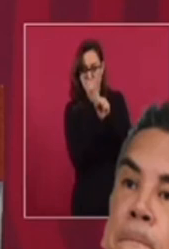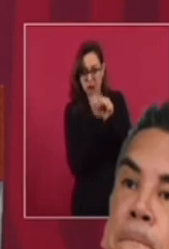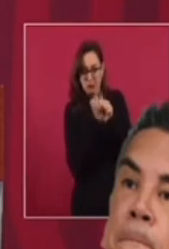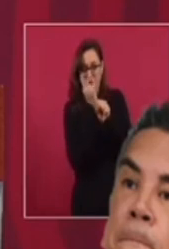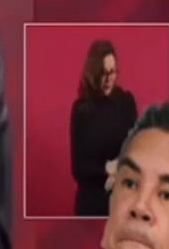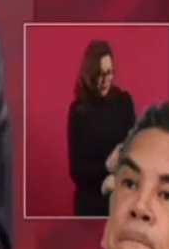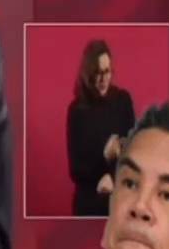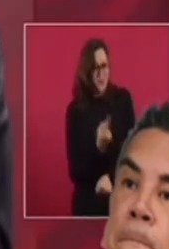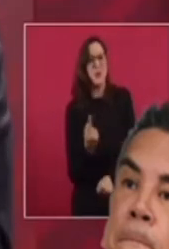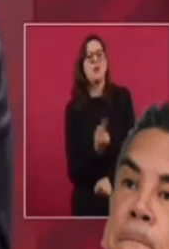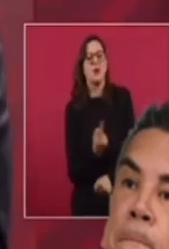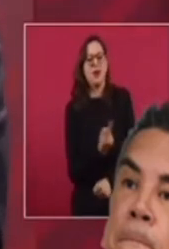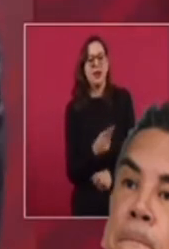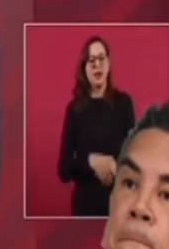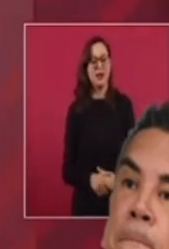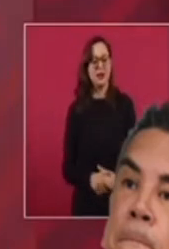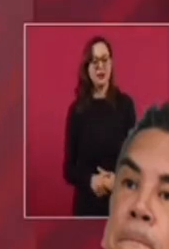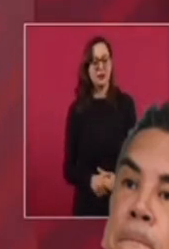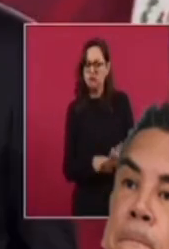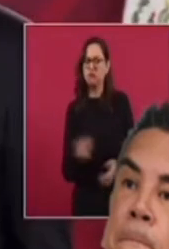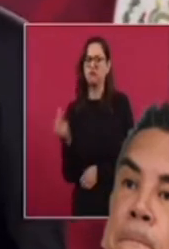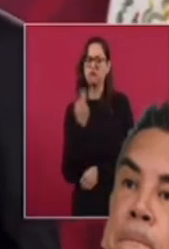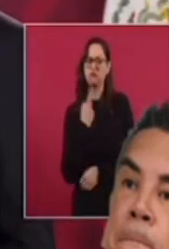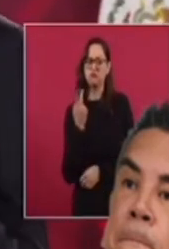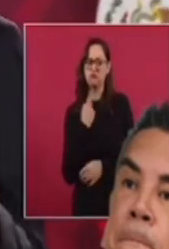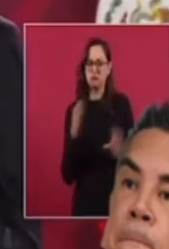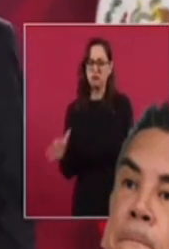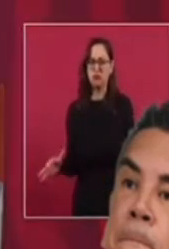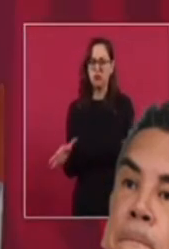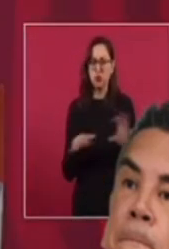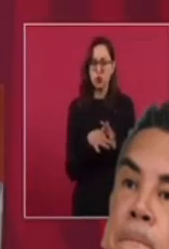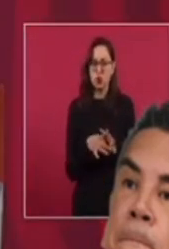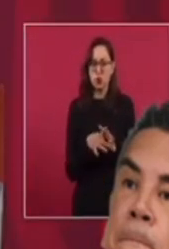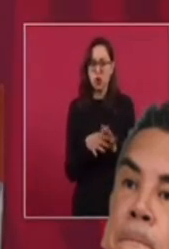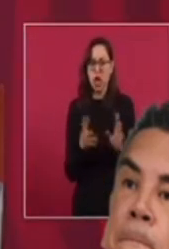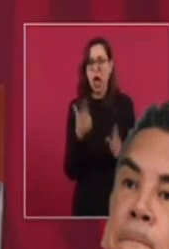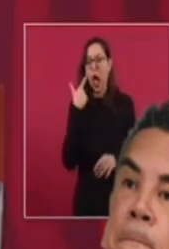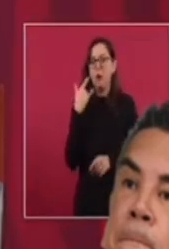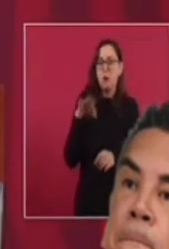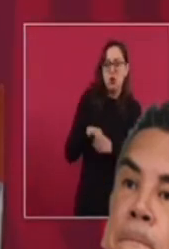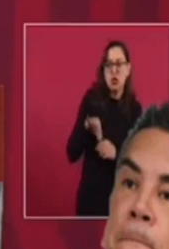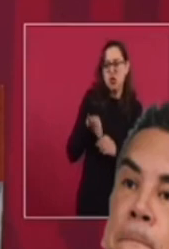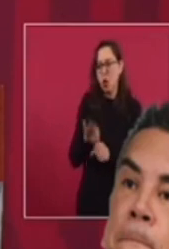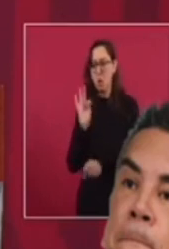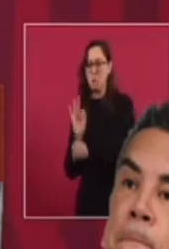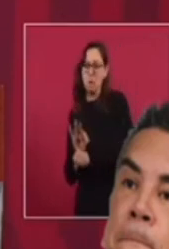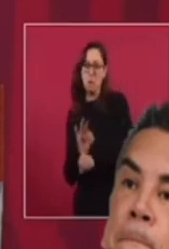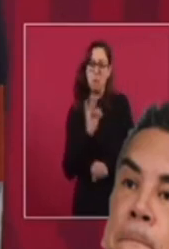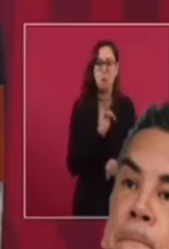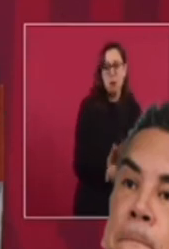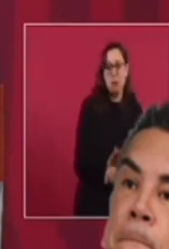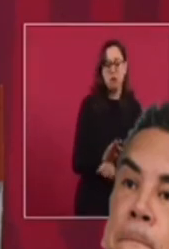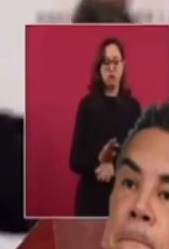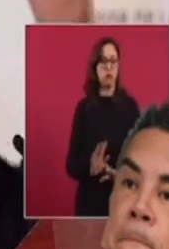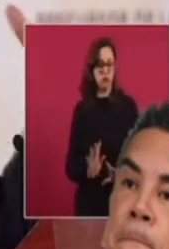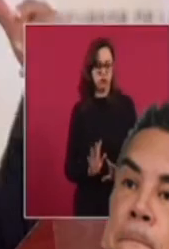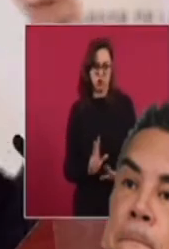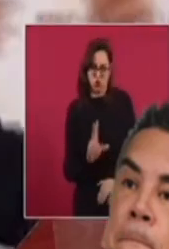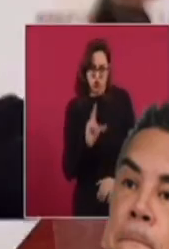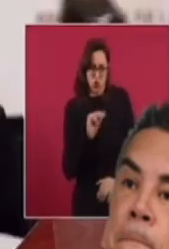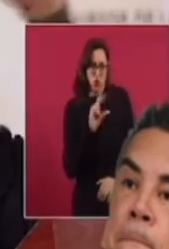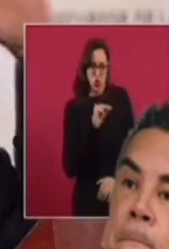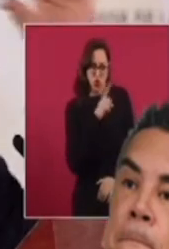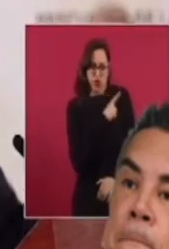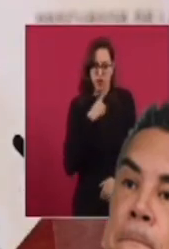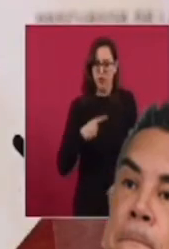que el periodismo esté esperando cuando conviene electoralmente. No, se hace una